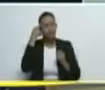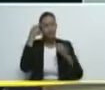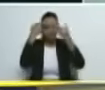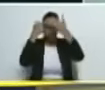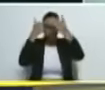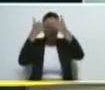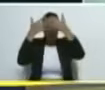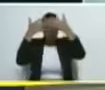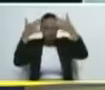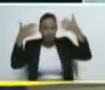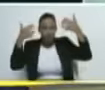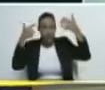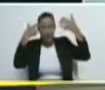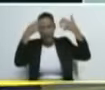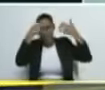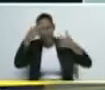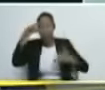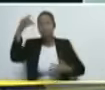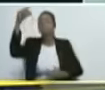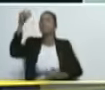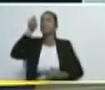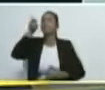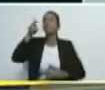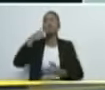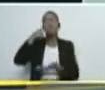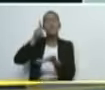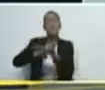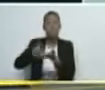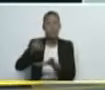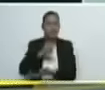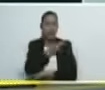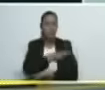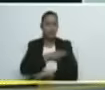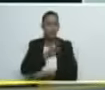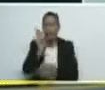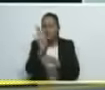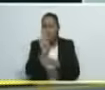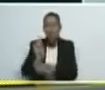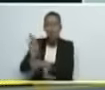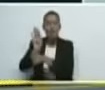cumplir la misión, ser leal, proteger al pueblo.